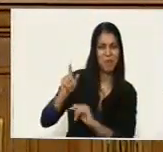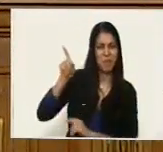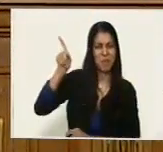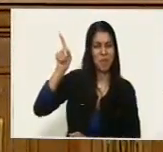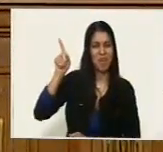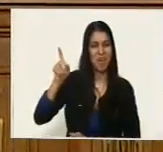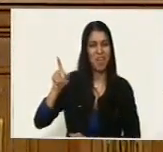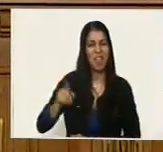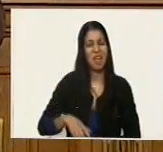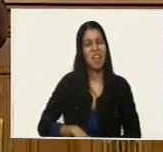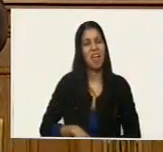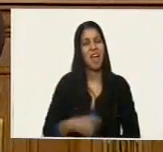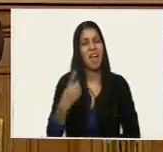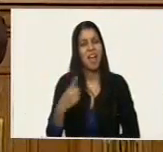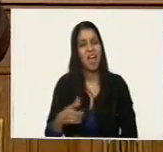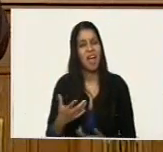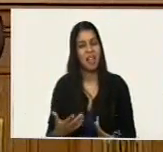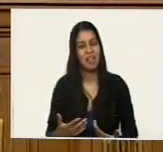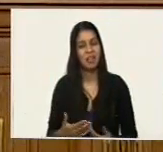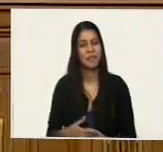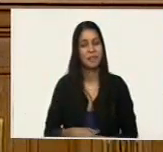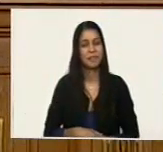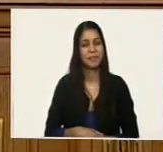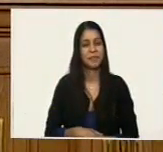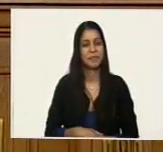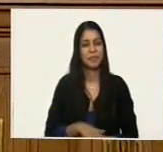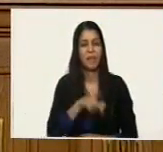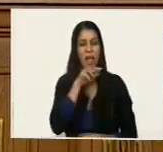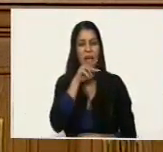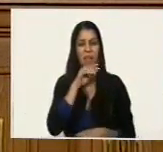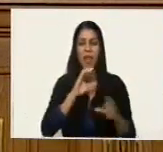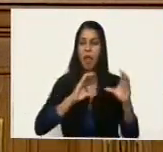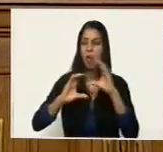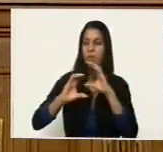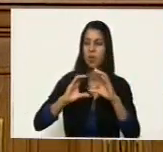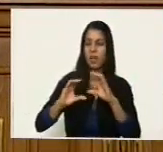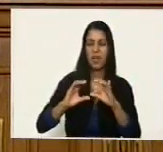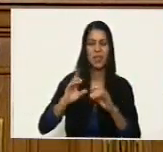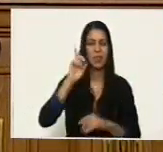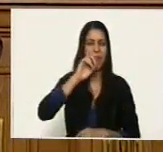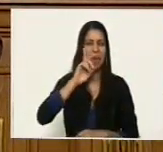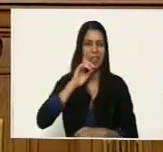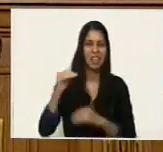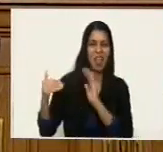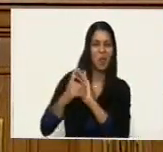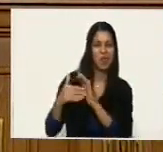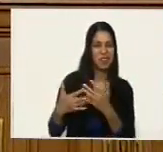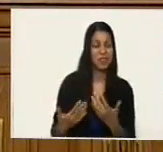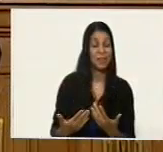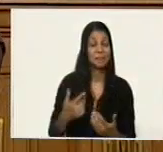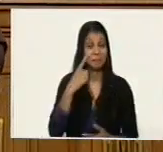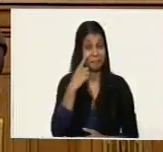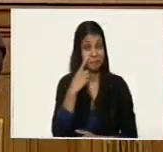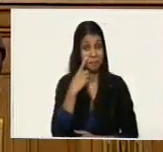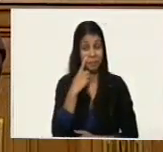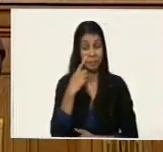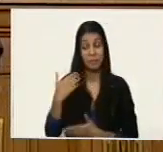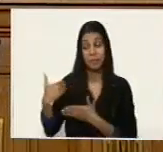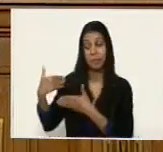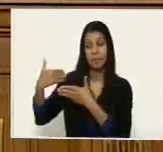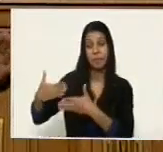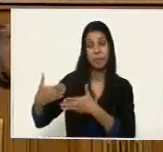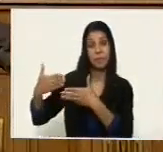Y hay una cuestión cuando uno habla de la guerra comunicacional, que es lo siguiente. En todo este avance, desde